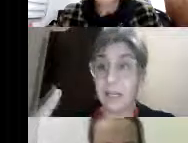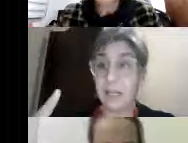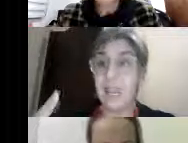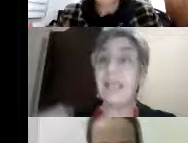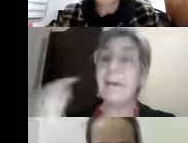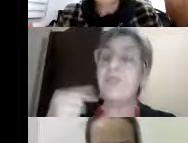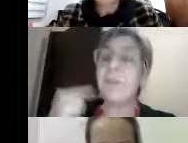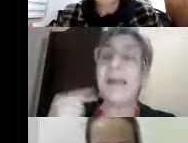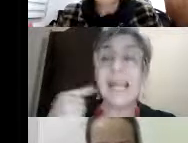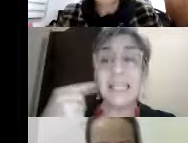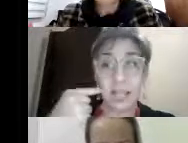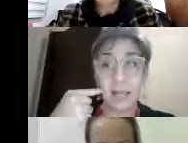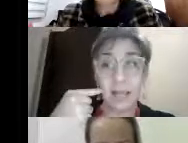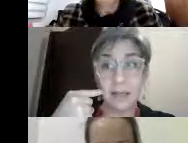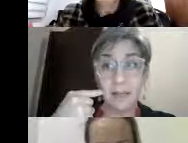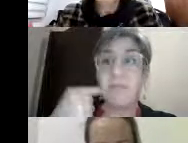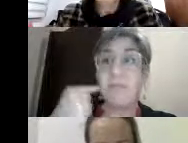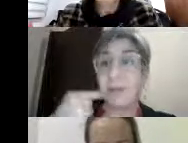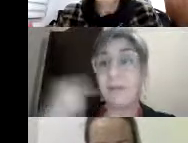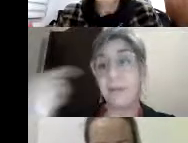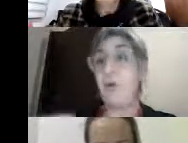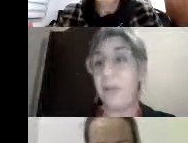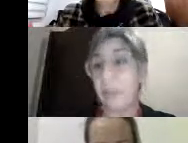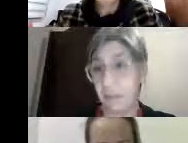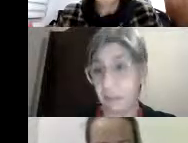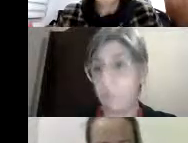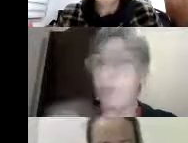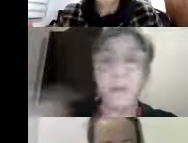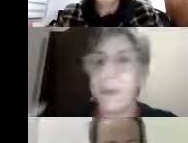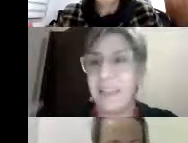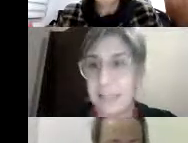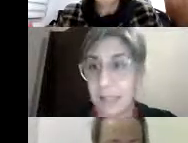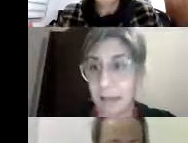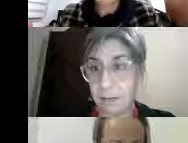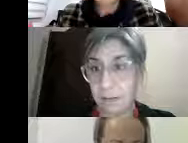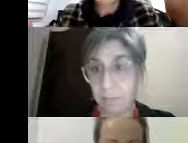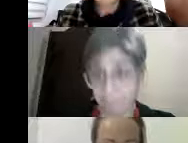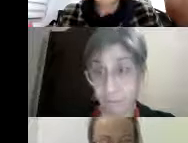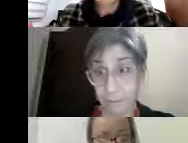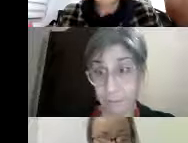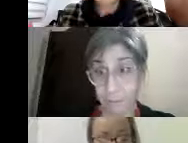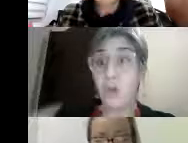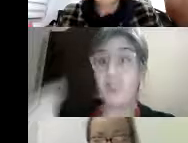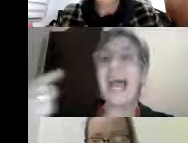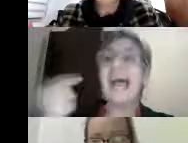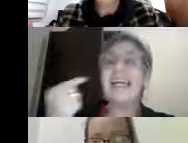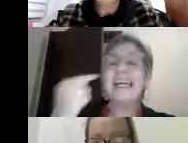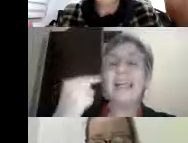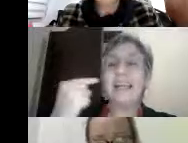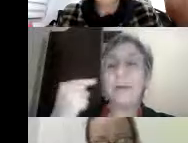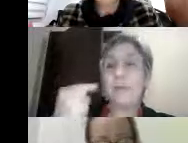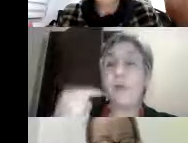en decir que había que usar mascarilla para prevenir COVID, porque no había evidencia, ¿no? O